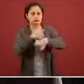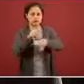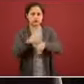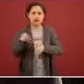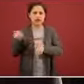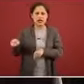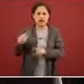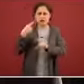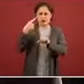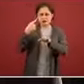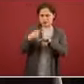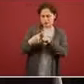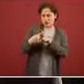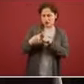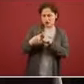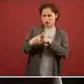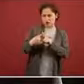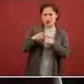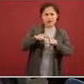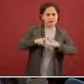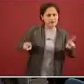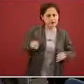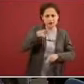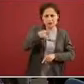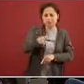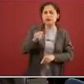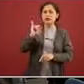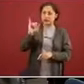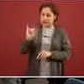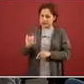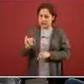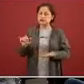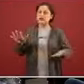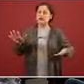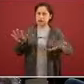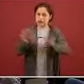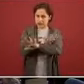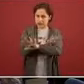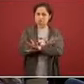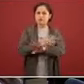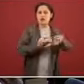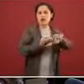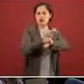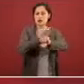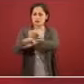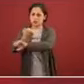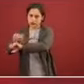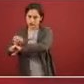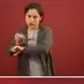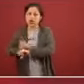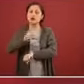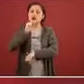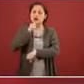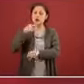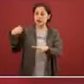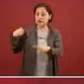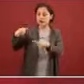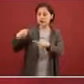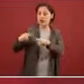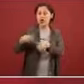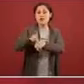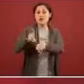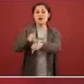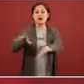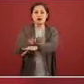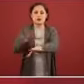de 7, que es diferente al que había dado. Cambia por entidad y cambia en el tiempo también. Si quiere, mañana lo vamos a informar y